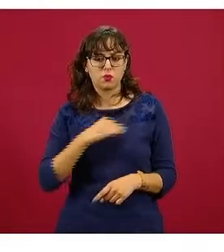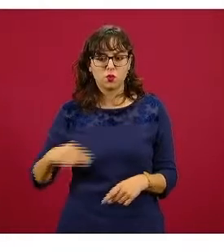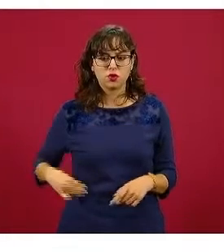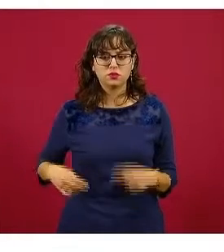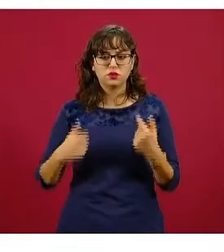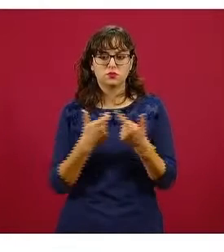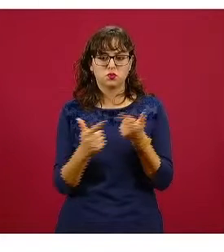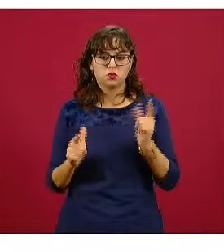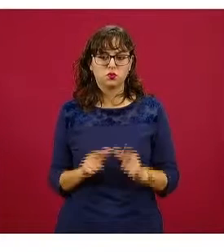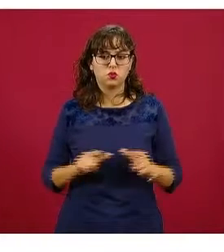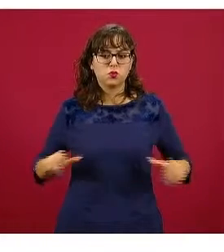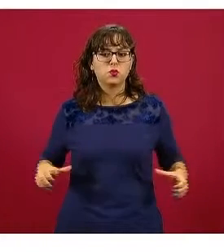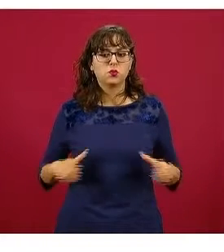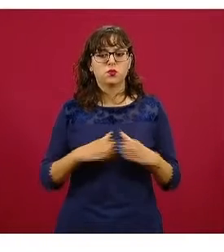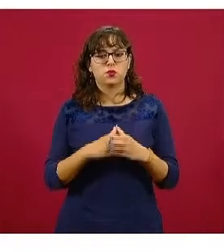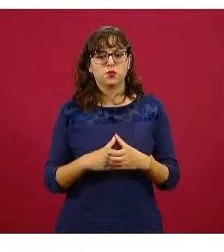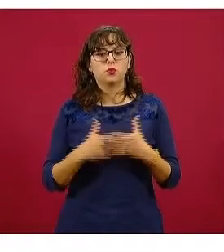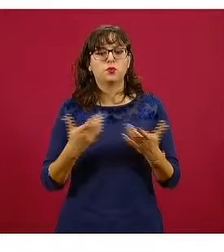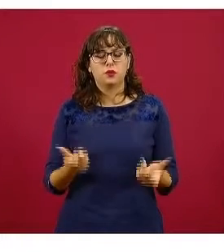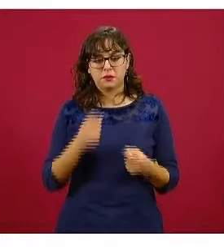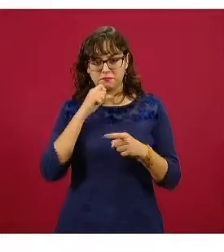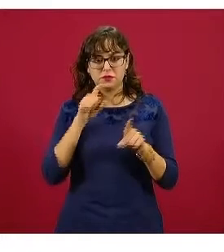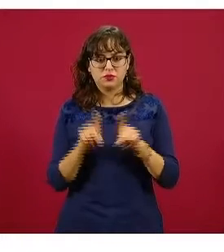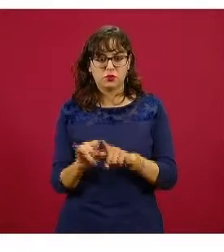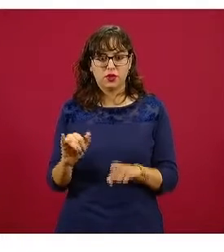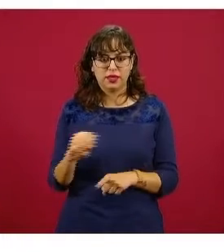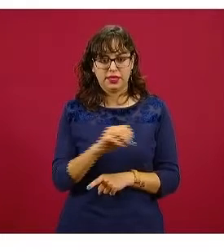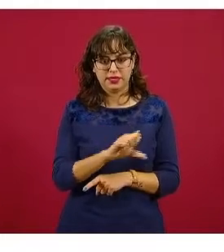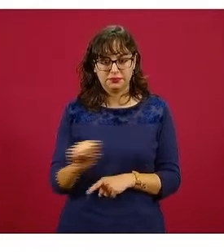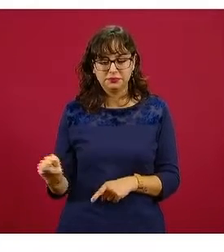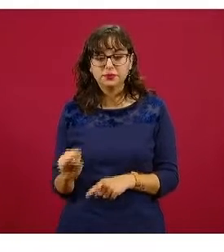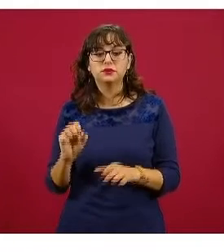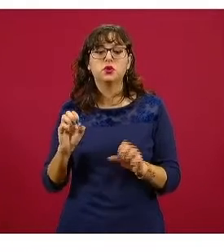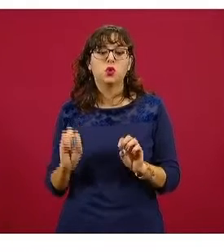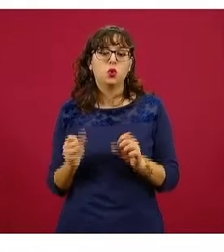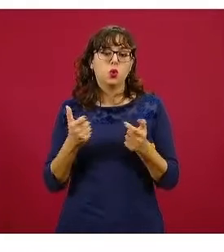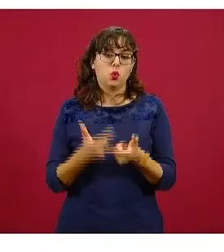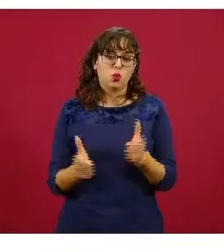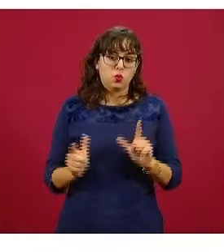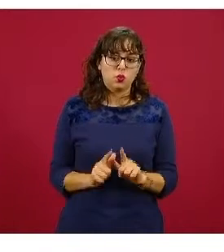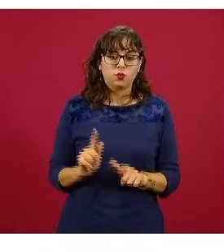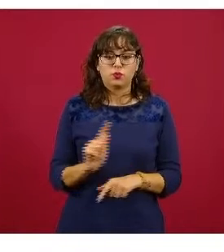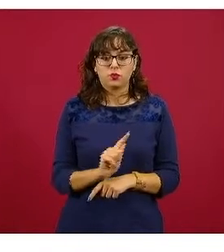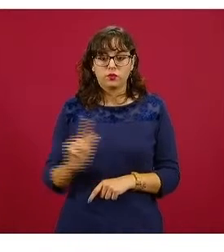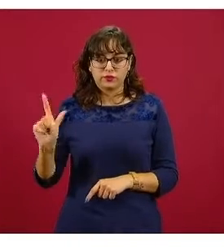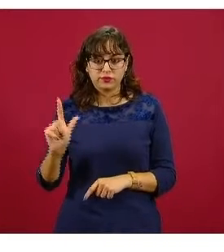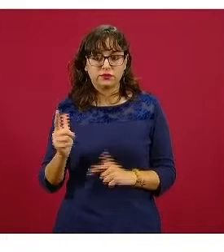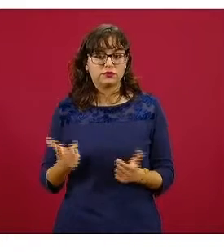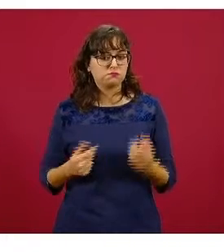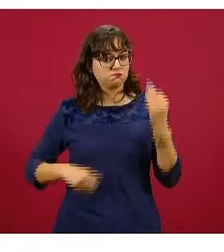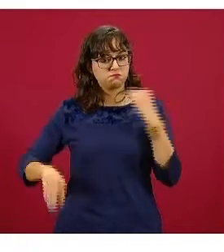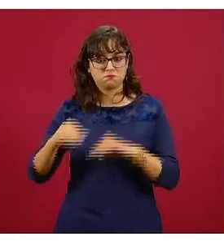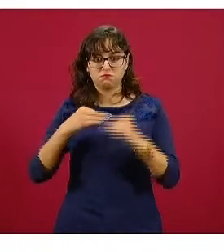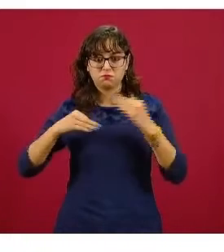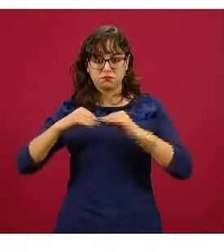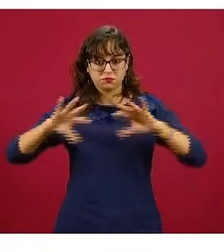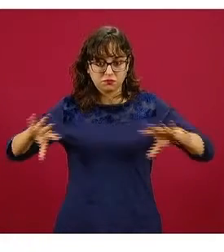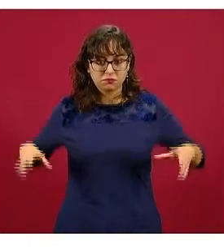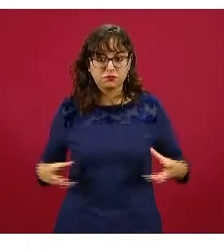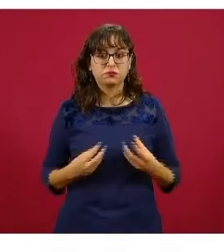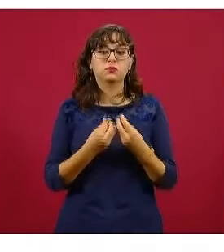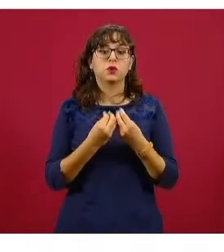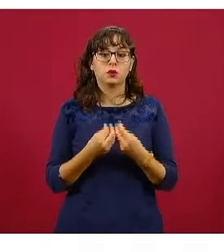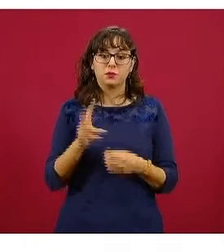grupos de la comunidad, en IMSS Bienestar, como ya dije, grupos profesionales. Entonces, todo esto es una labor de un